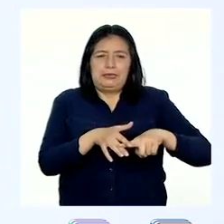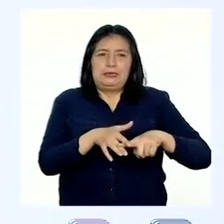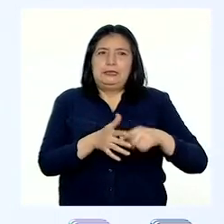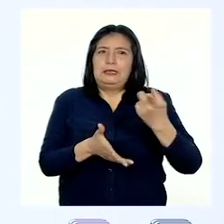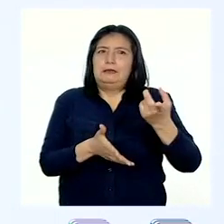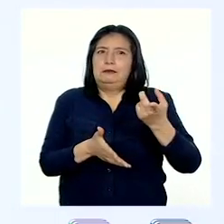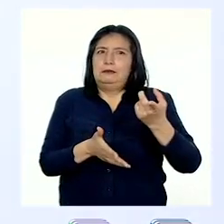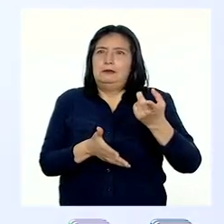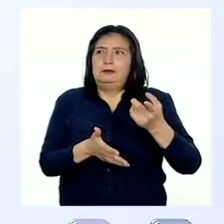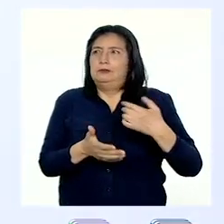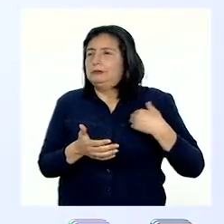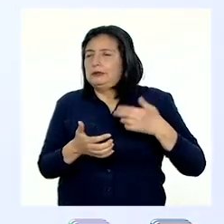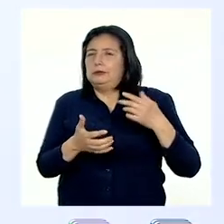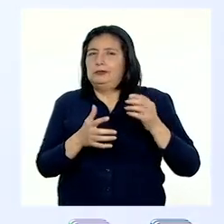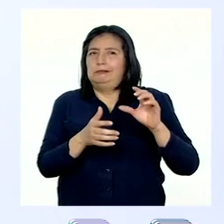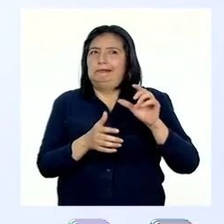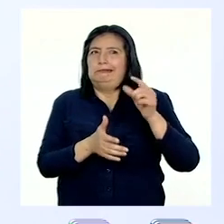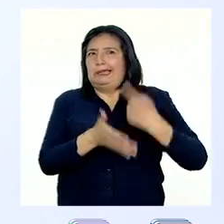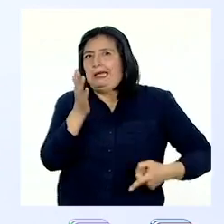para nuestro juego.